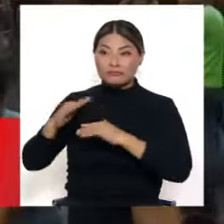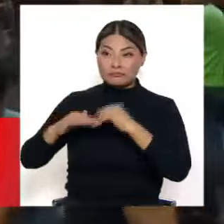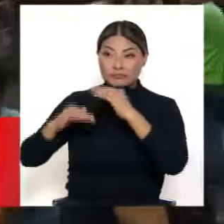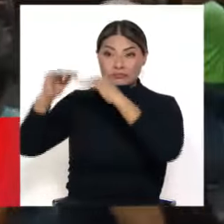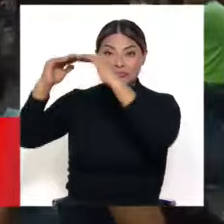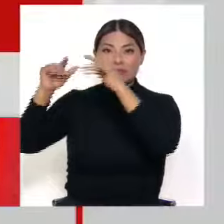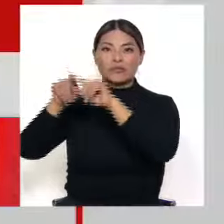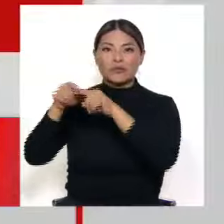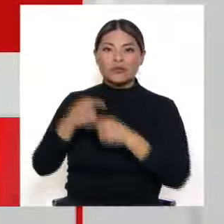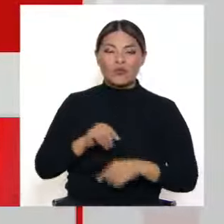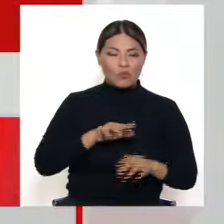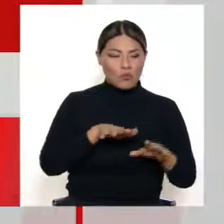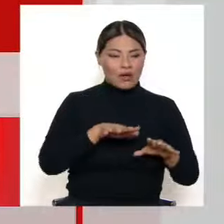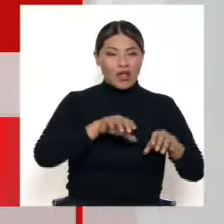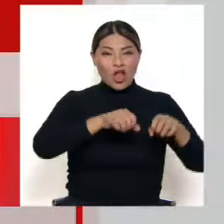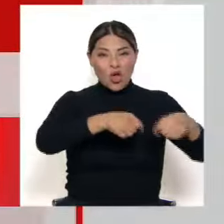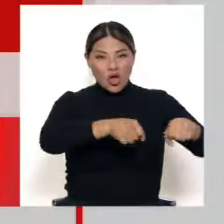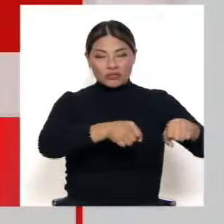motocicletas